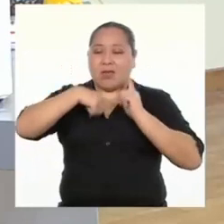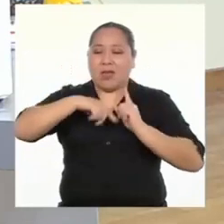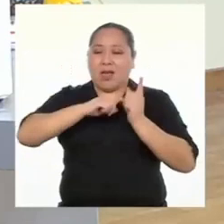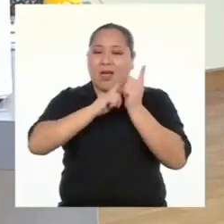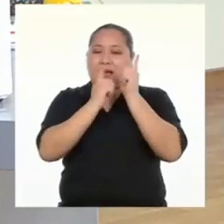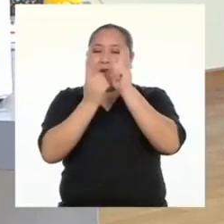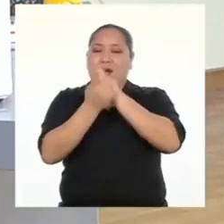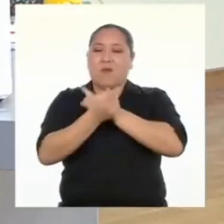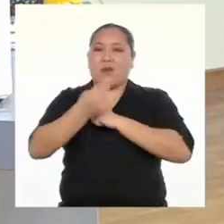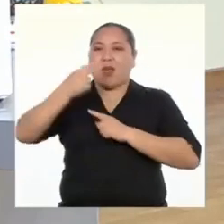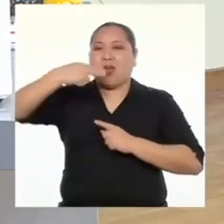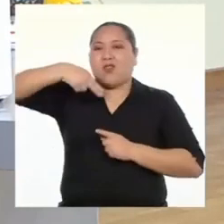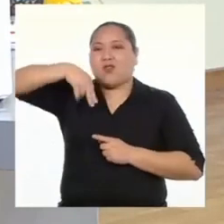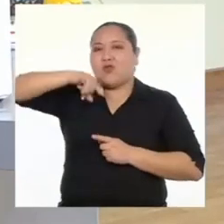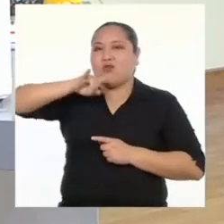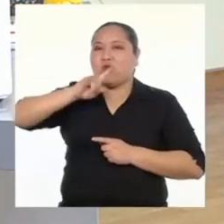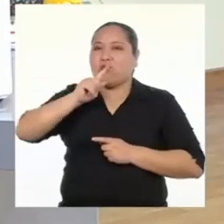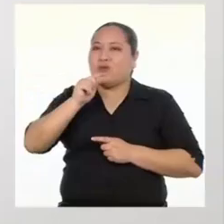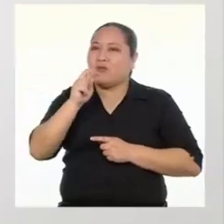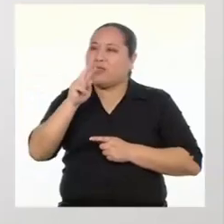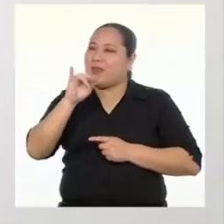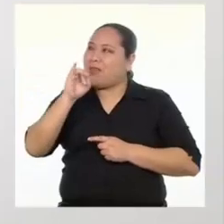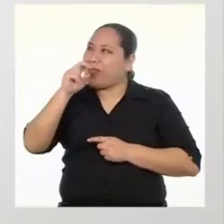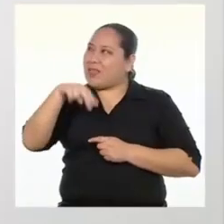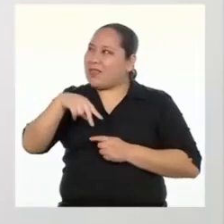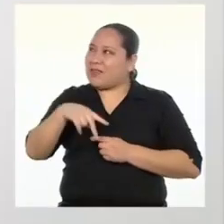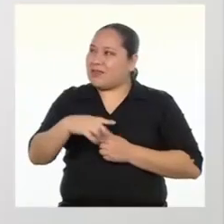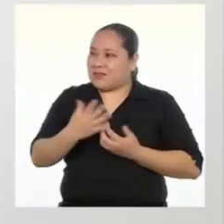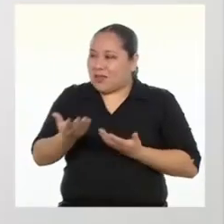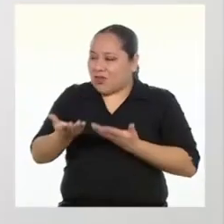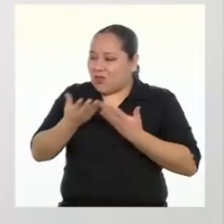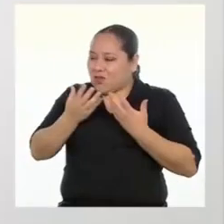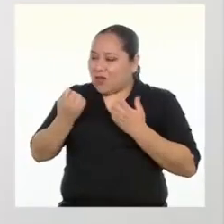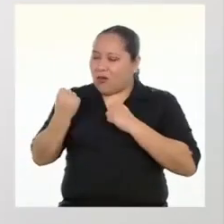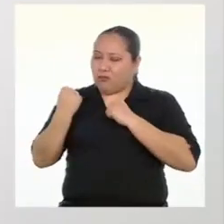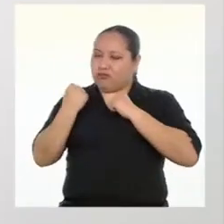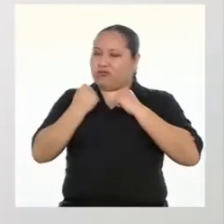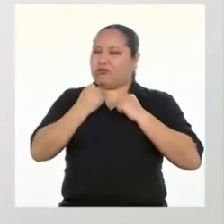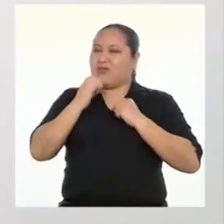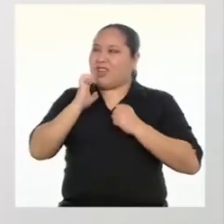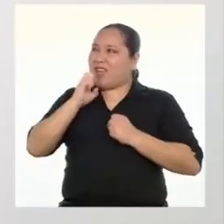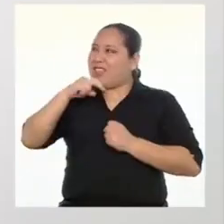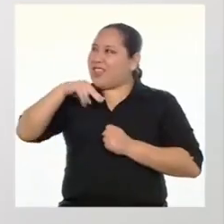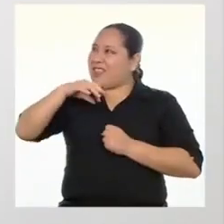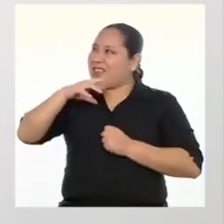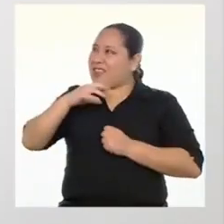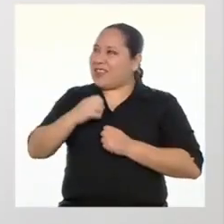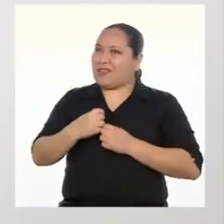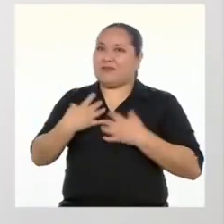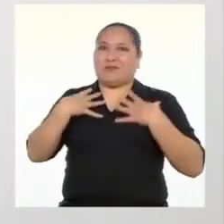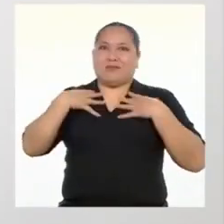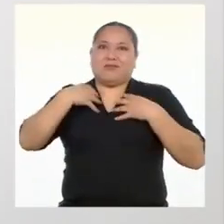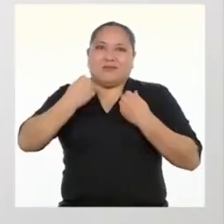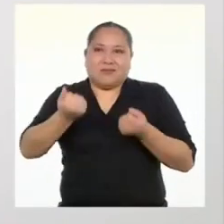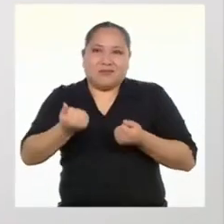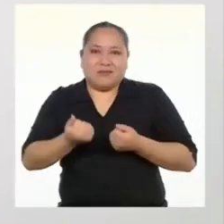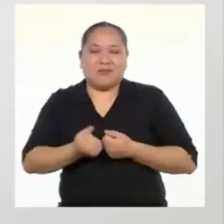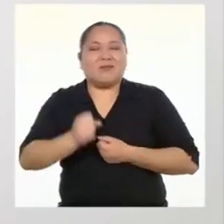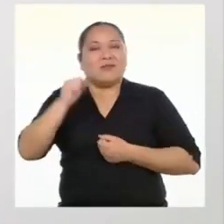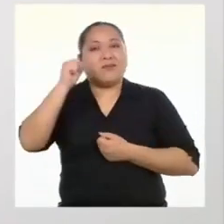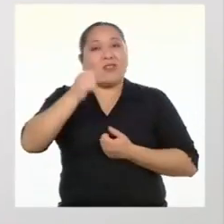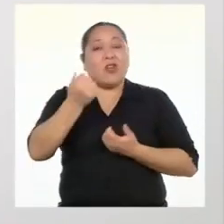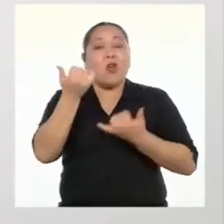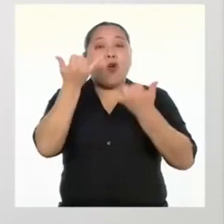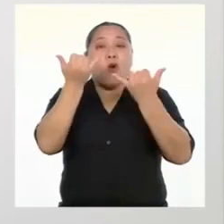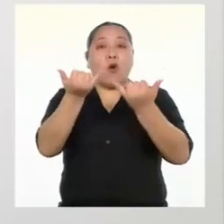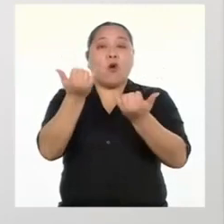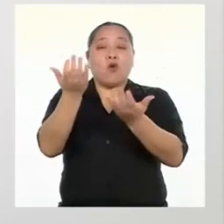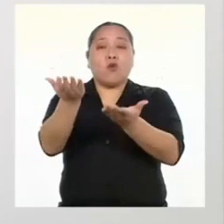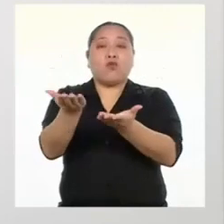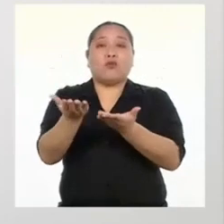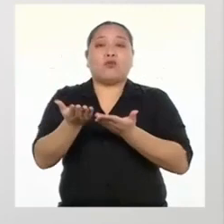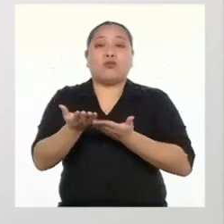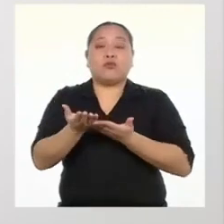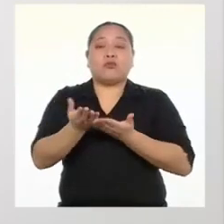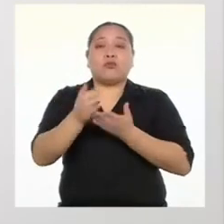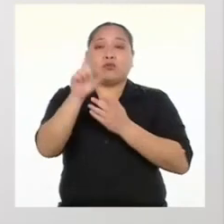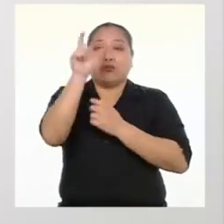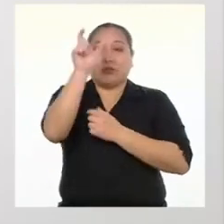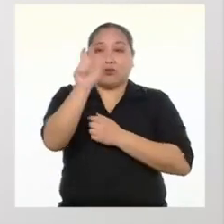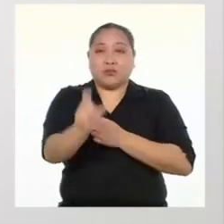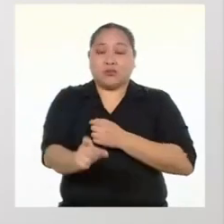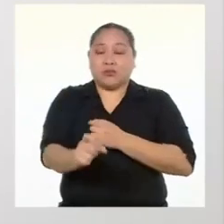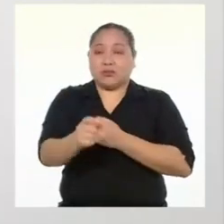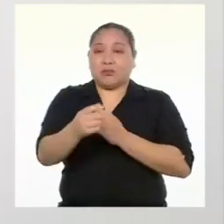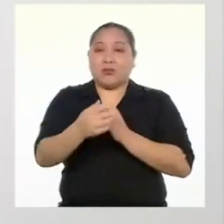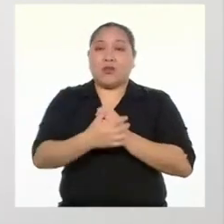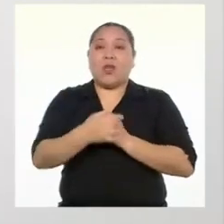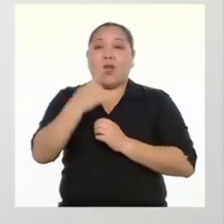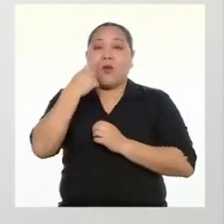que nos otorgan la energía para estar bien de salud. Precisamente, Yanira, el día de hoy tenemos un invitado que nos podrá ayudar aún